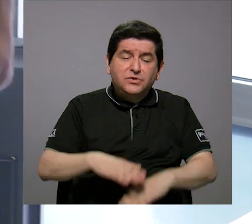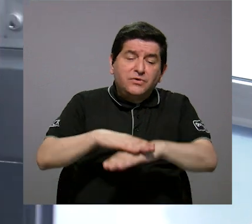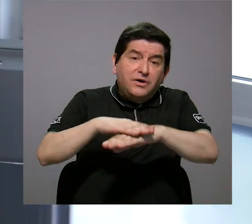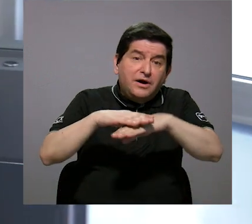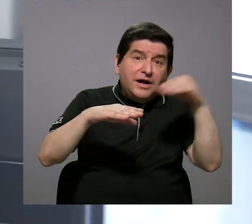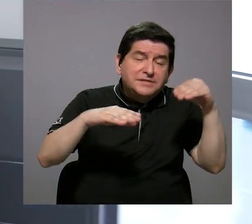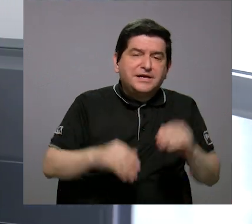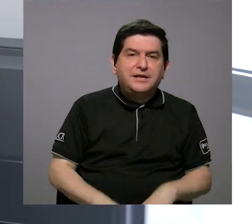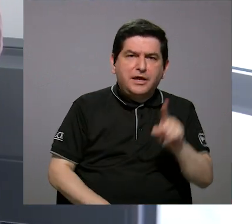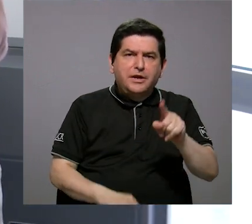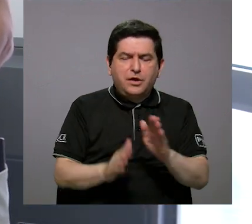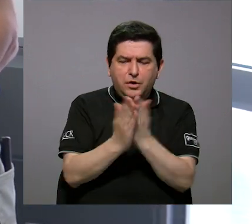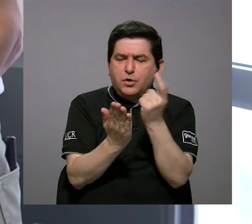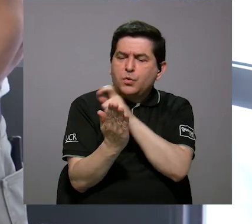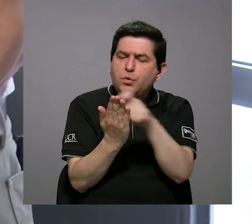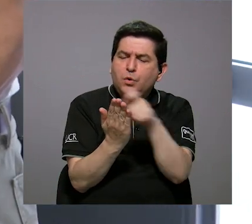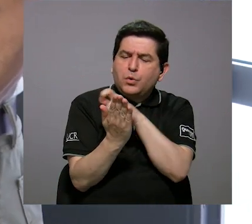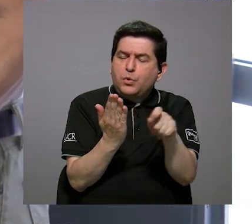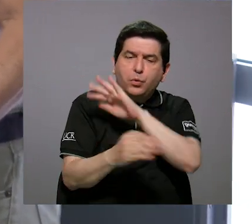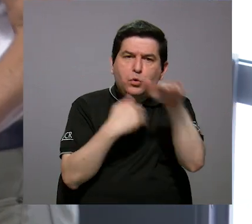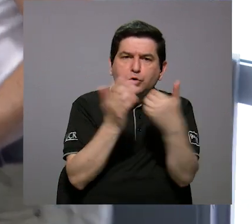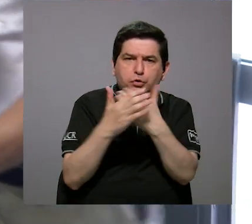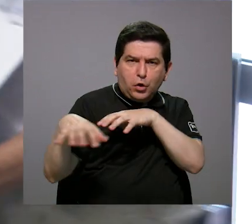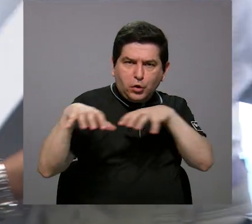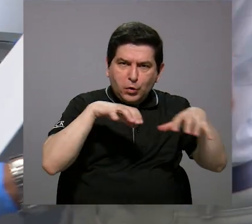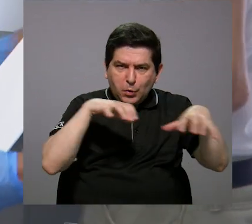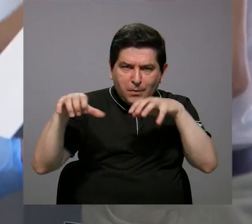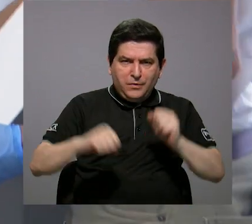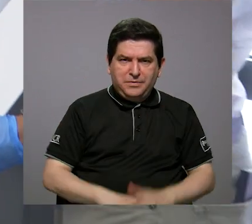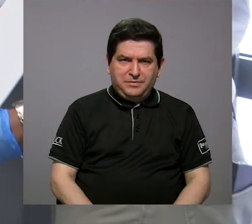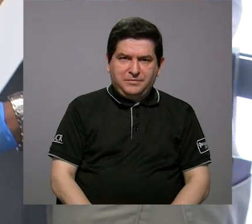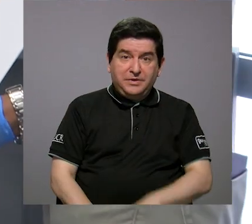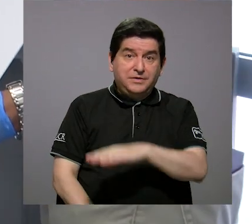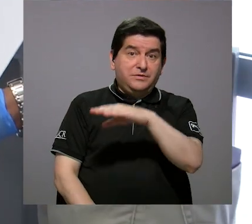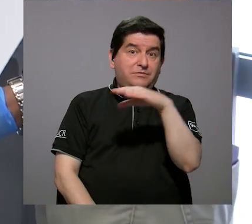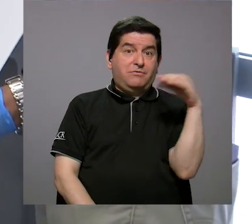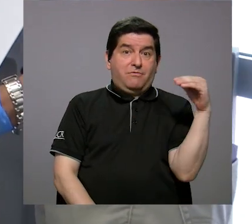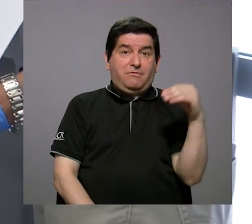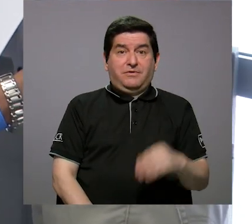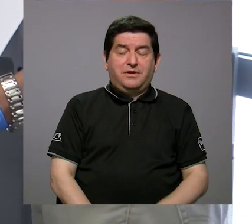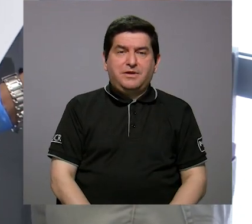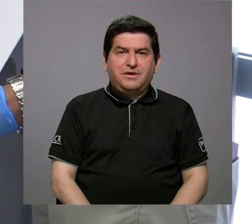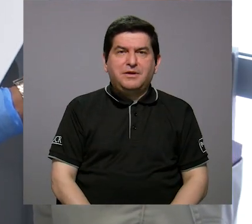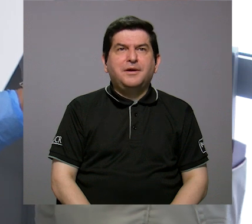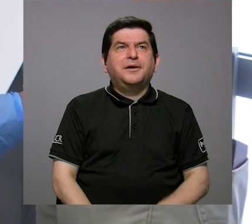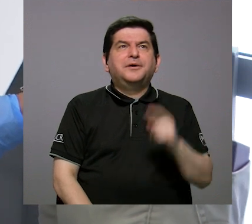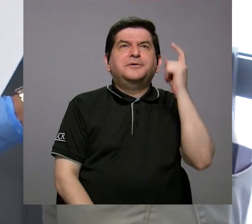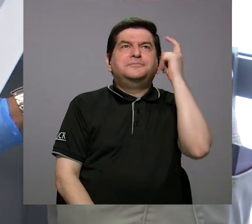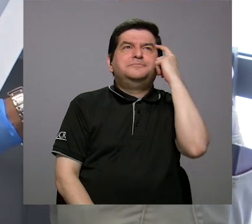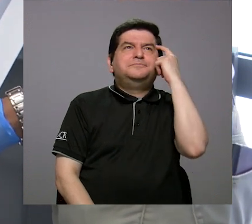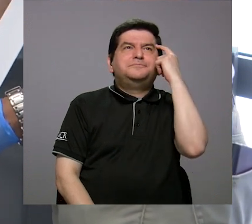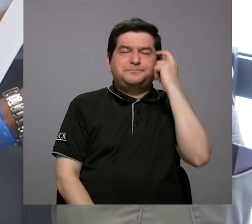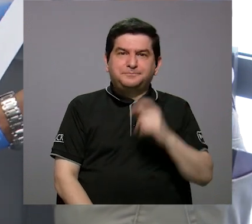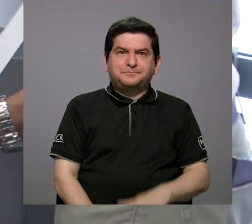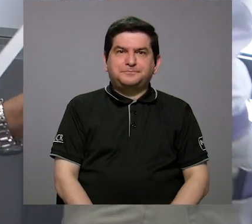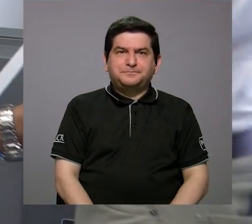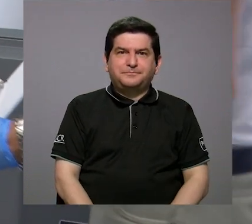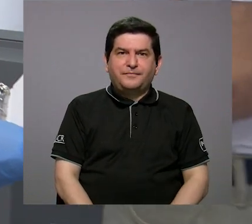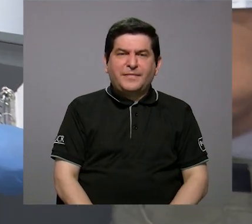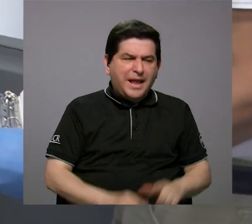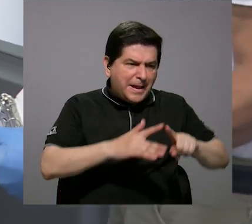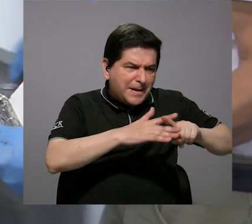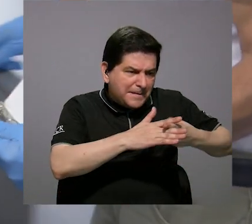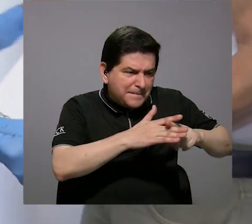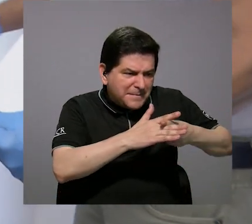se saca a través de bitácoras y demás para registrar todos los movimientos y en qué digamos,